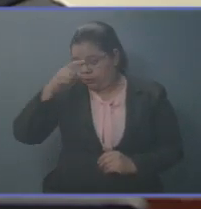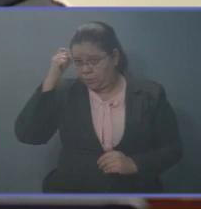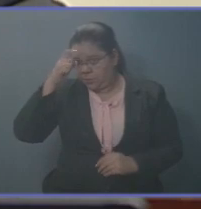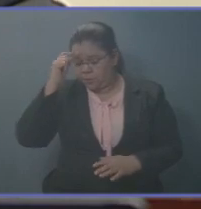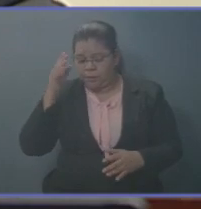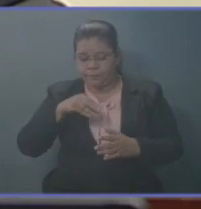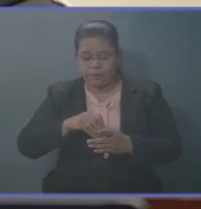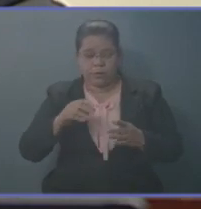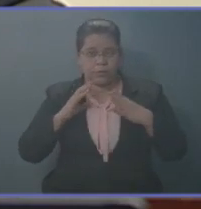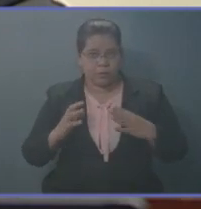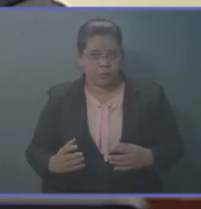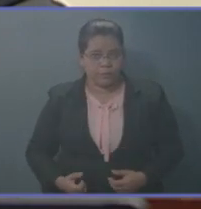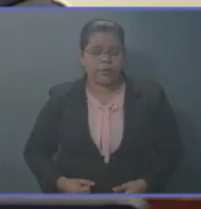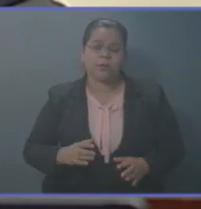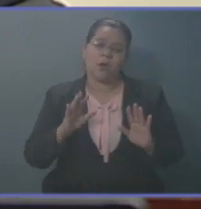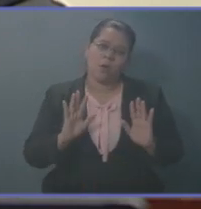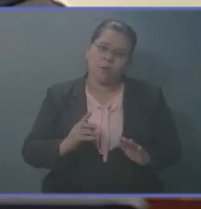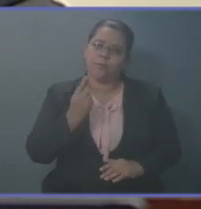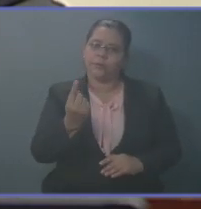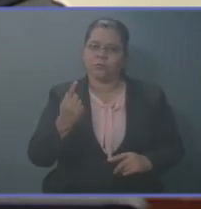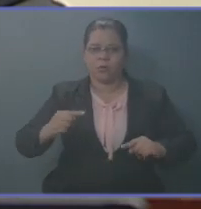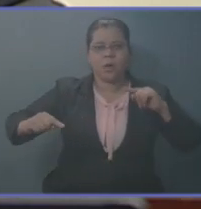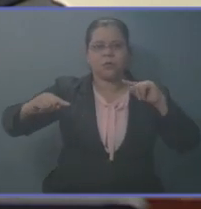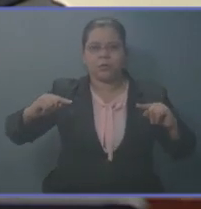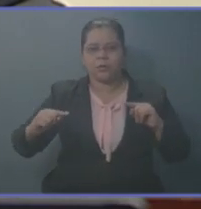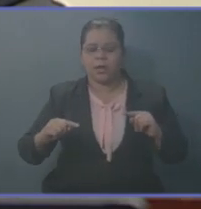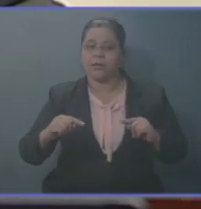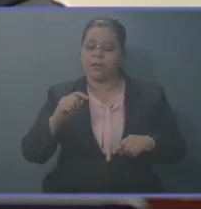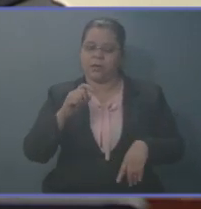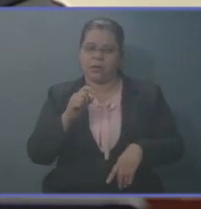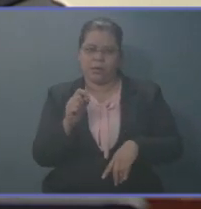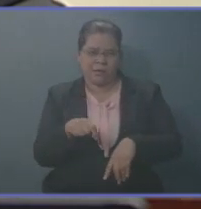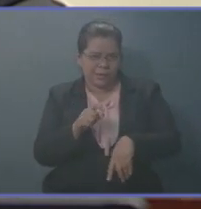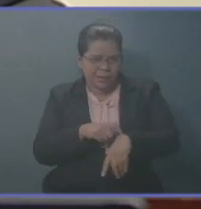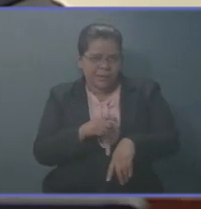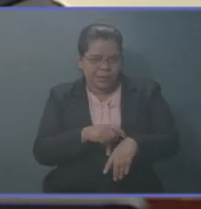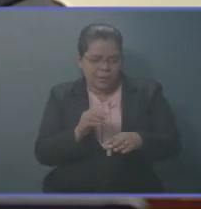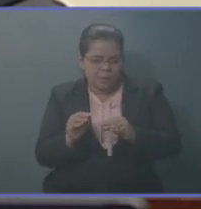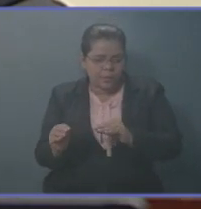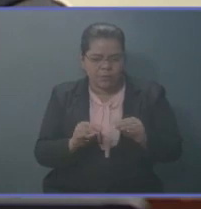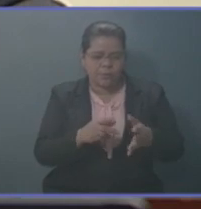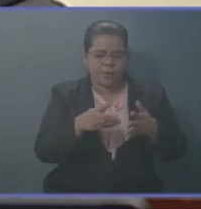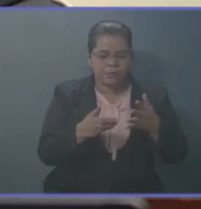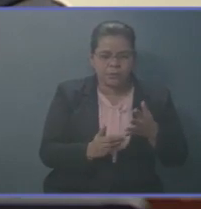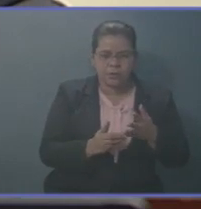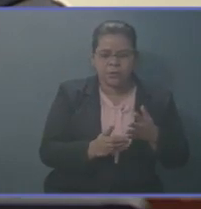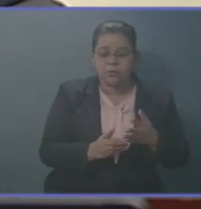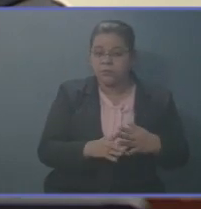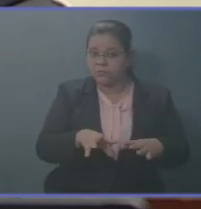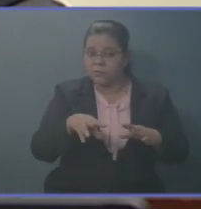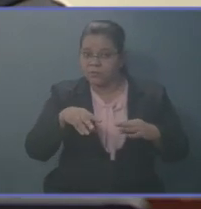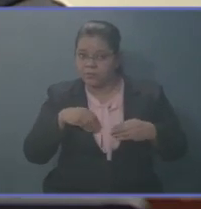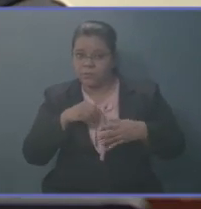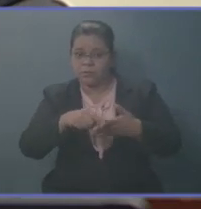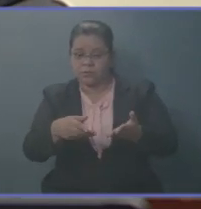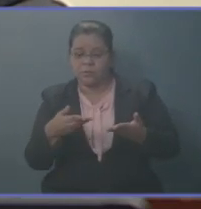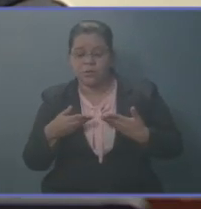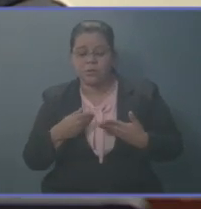públicos o agentes de autoridad que en el ejercicio de las facultades otorgadas por el presente decreto afecten derechos